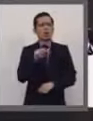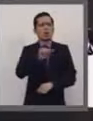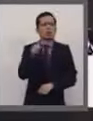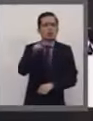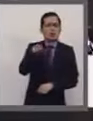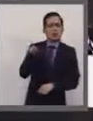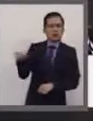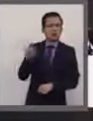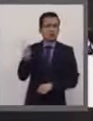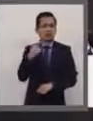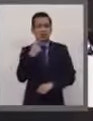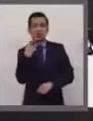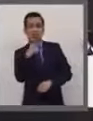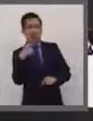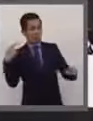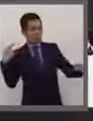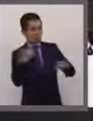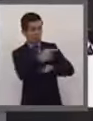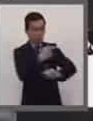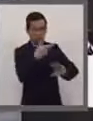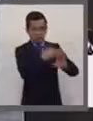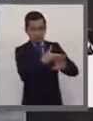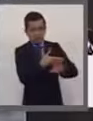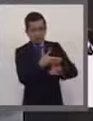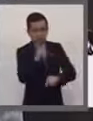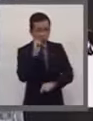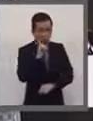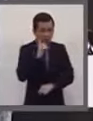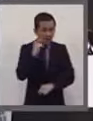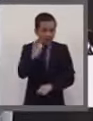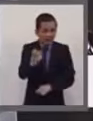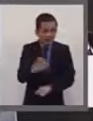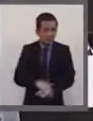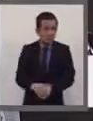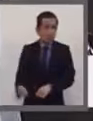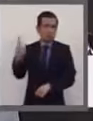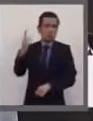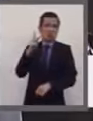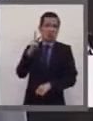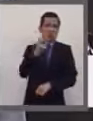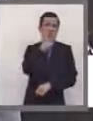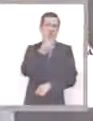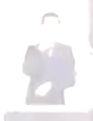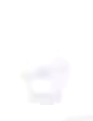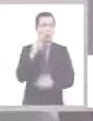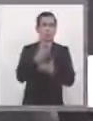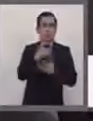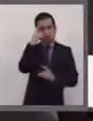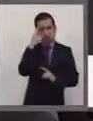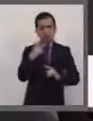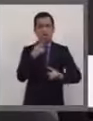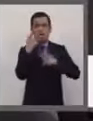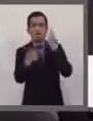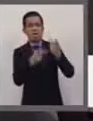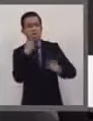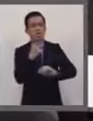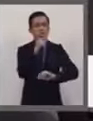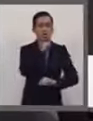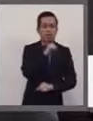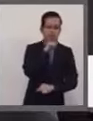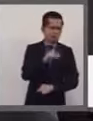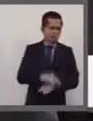son violencia de género, ¿qué más podemos esperar de un patán como este señor? El Grupo Parlamentario